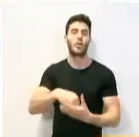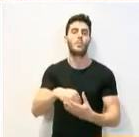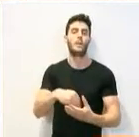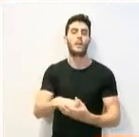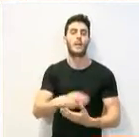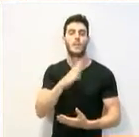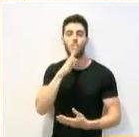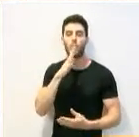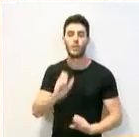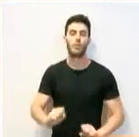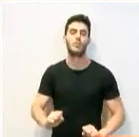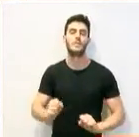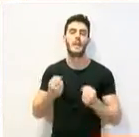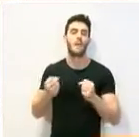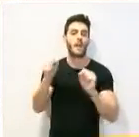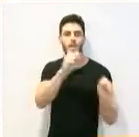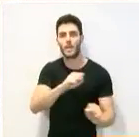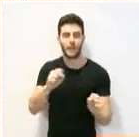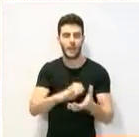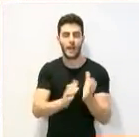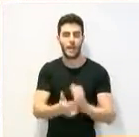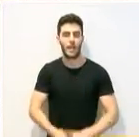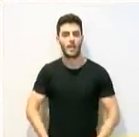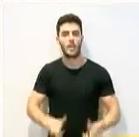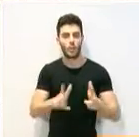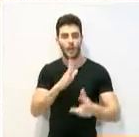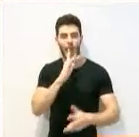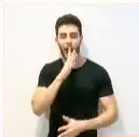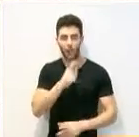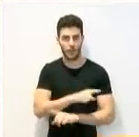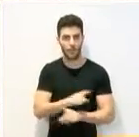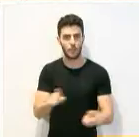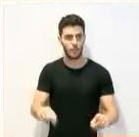por salvaguardar la democracia. Ahora